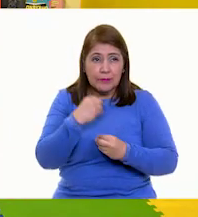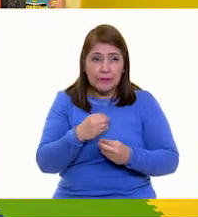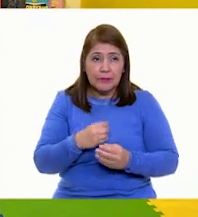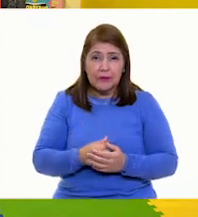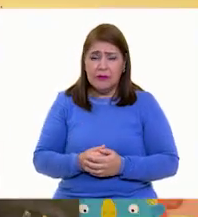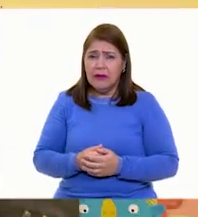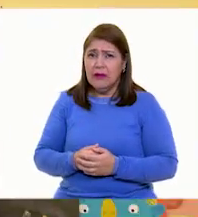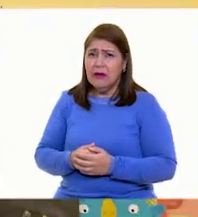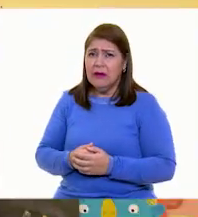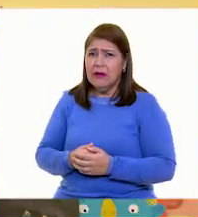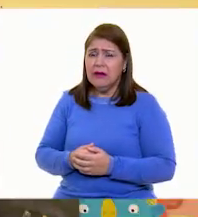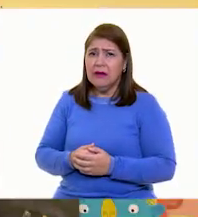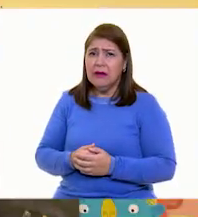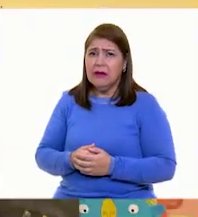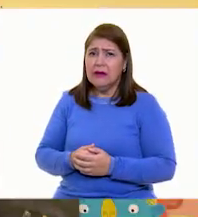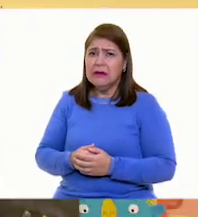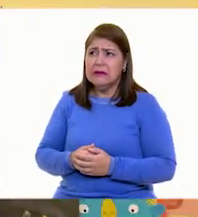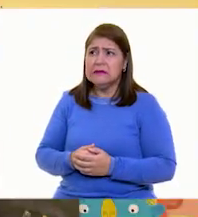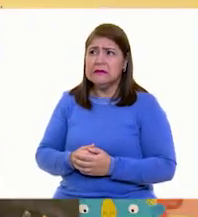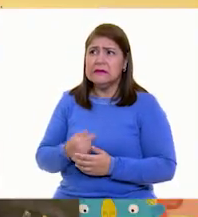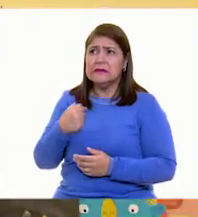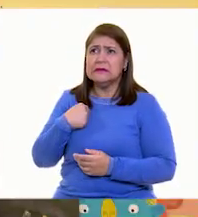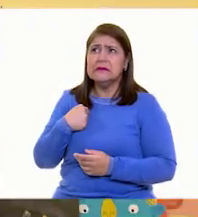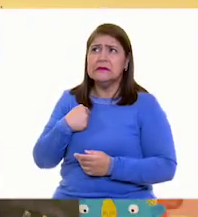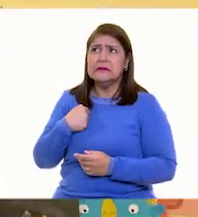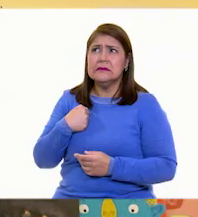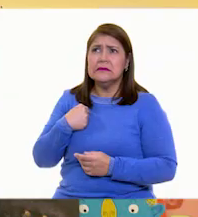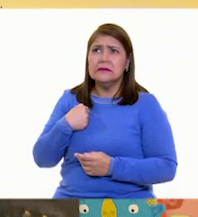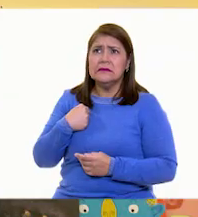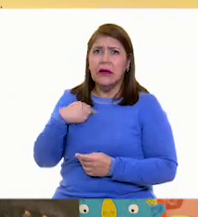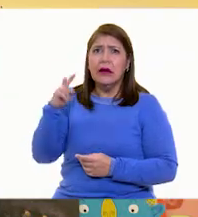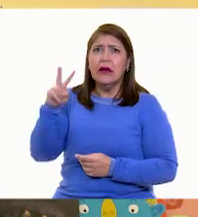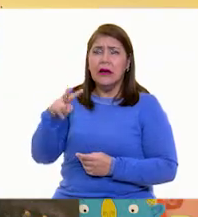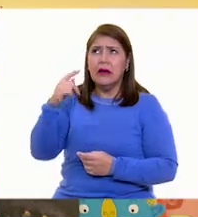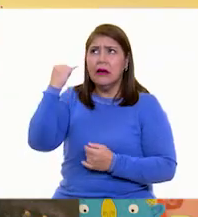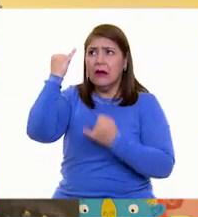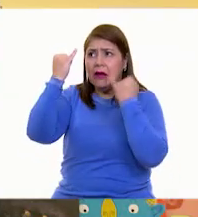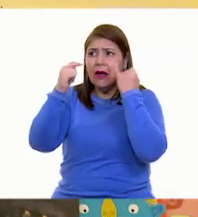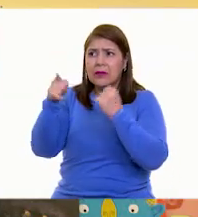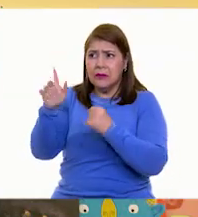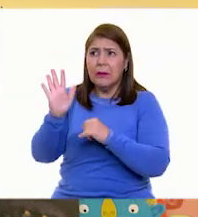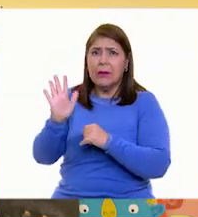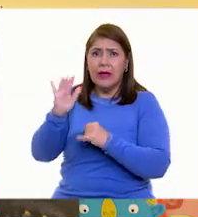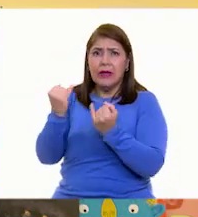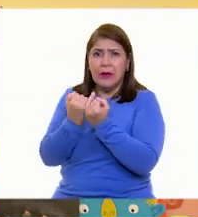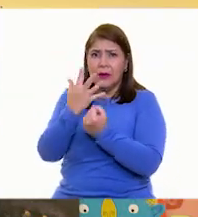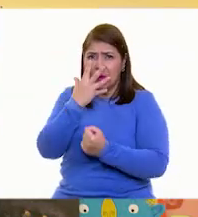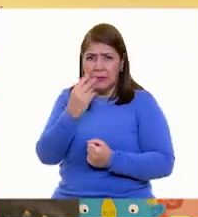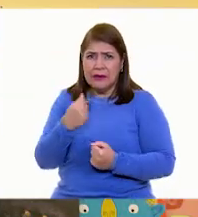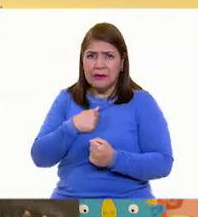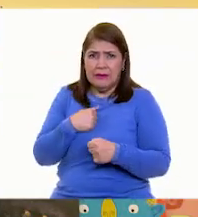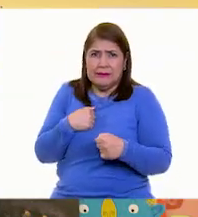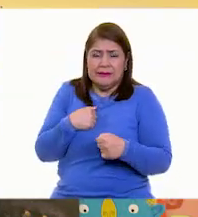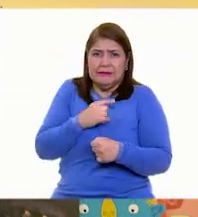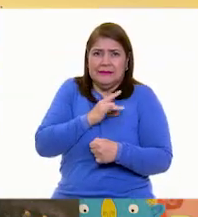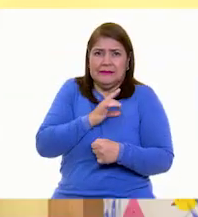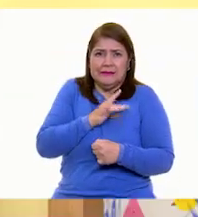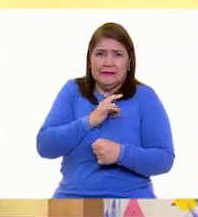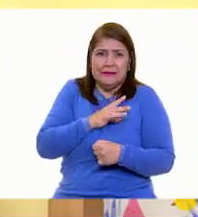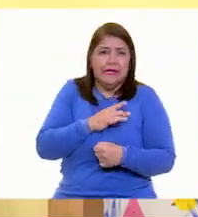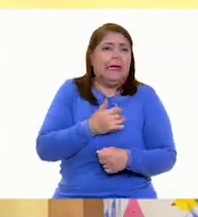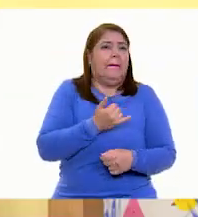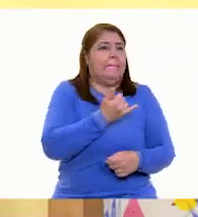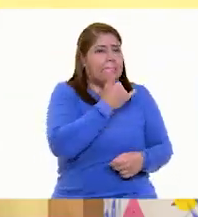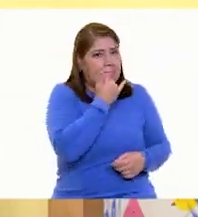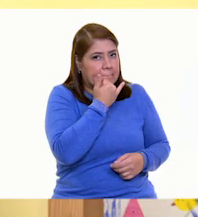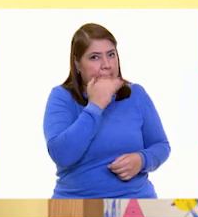Oye, Adriana, sí me imaginé como si fueras el lobo. Hasta me asusté. Perdón si